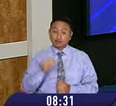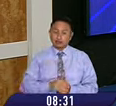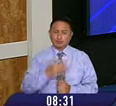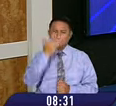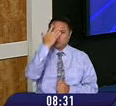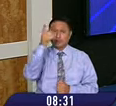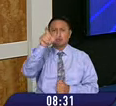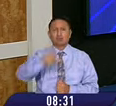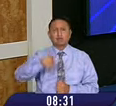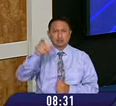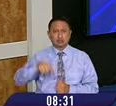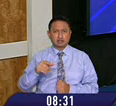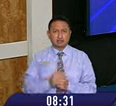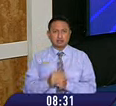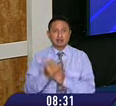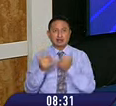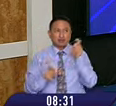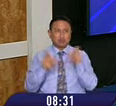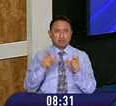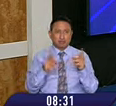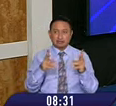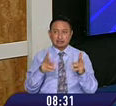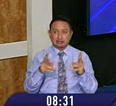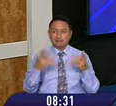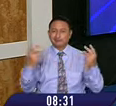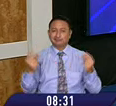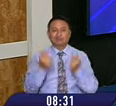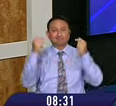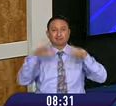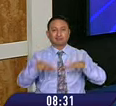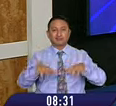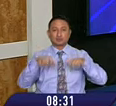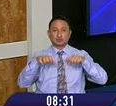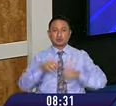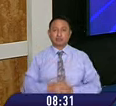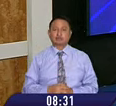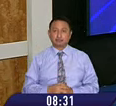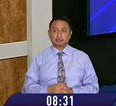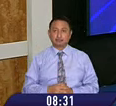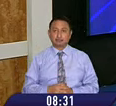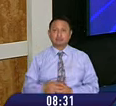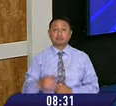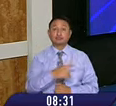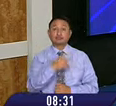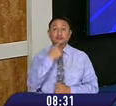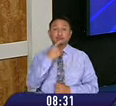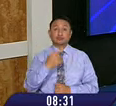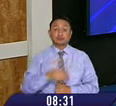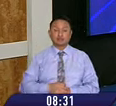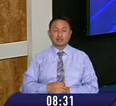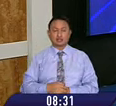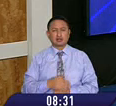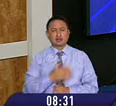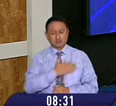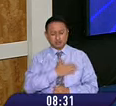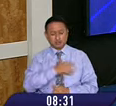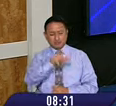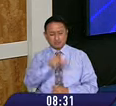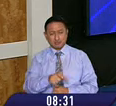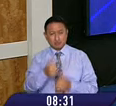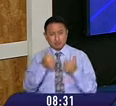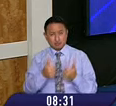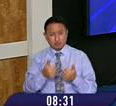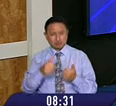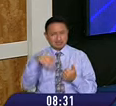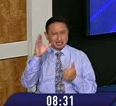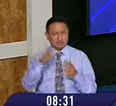los pillos, al ver mucha gente, se van. Más aún cuando somos los dueños. Y como dice, pues, los buenos somos más. Eso es